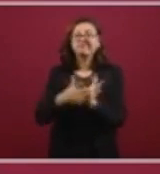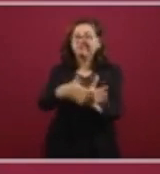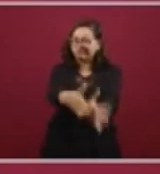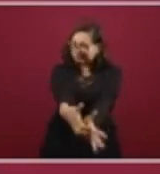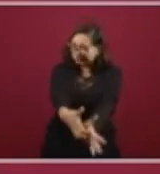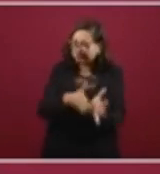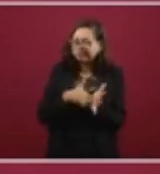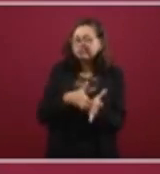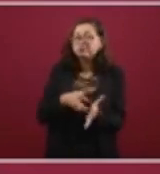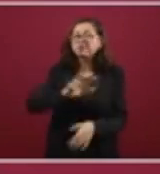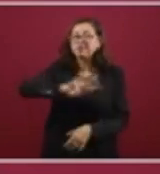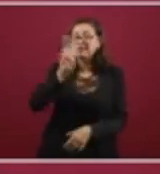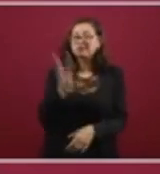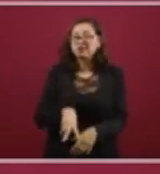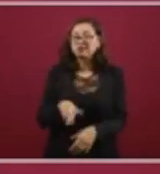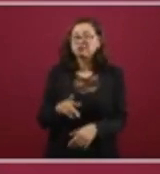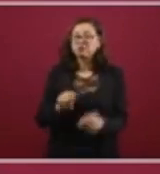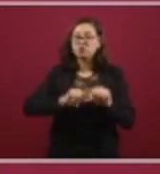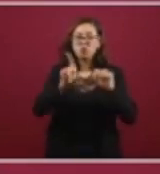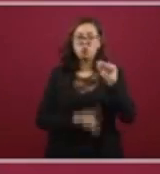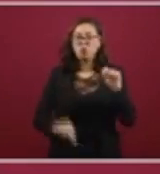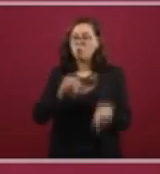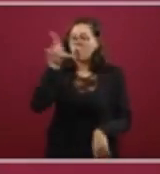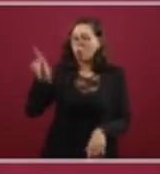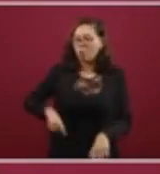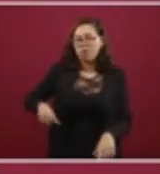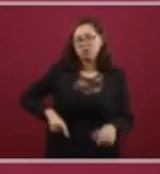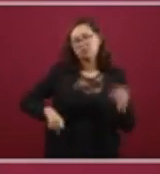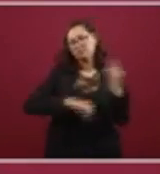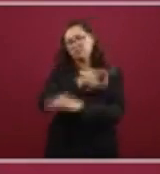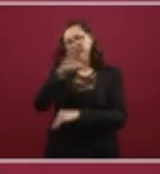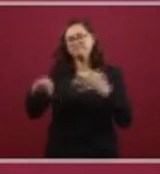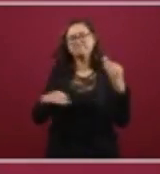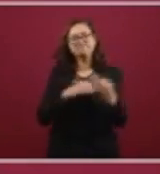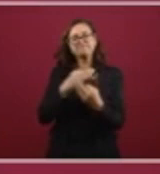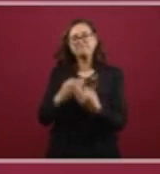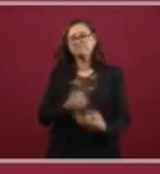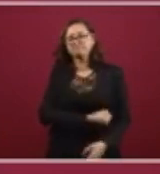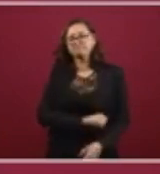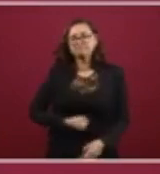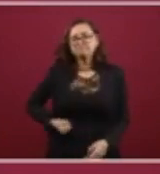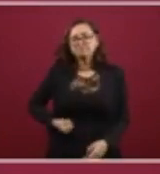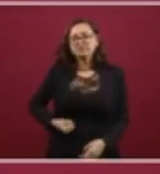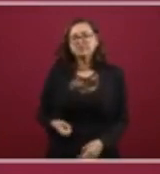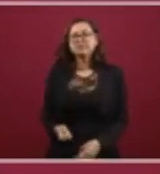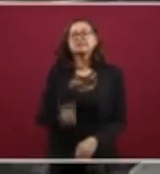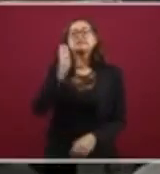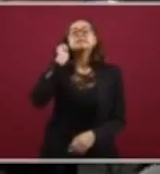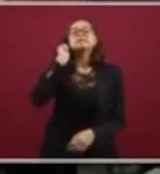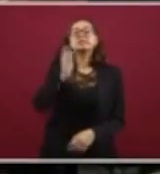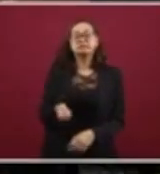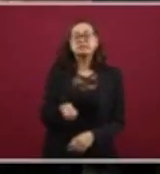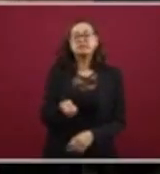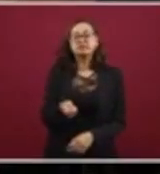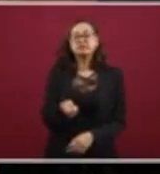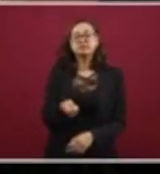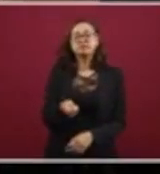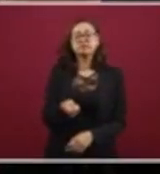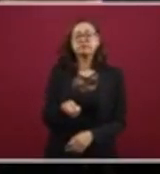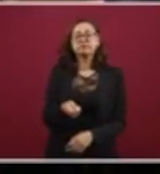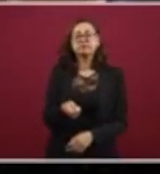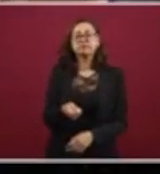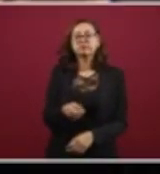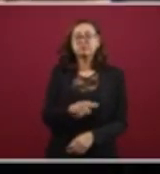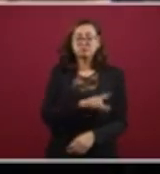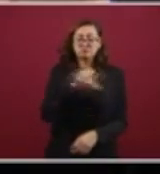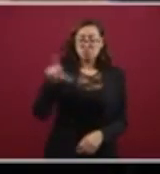austeridad republicana, con el criterio de que no puede haber